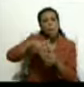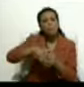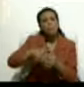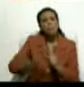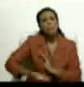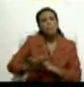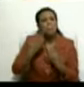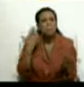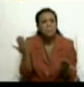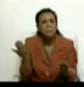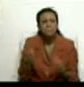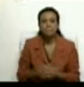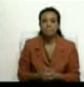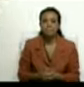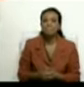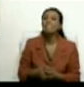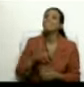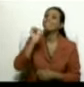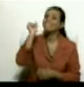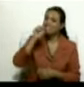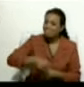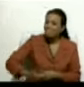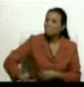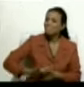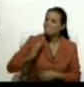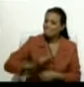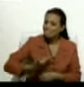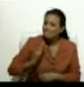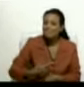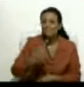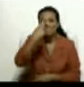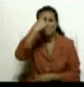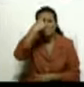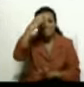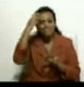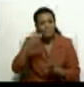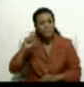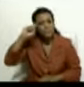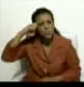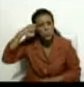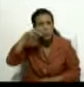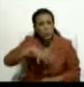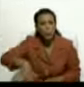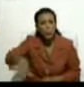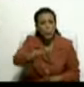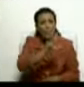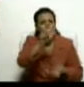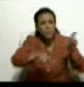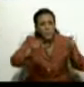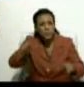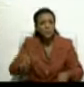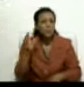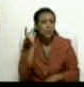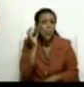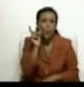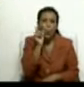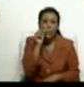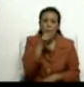de diciembre. Sí, es importante recordarles que todos los venezolanos